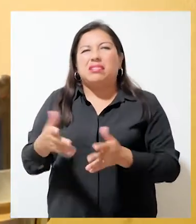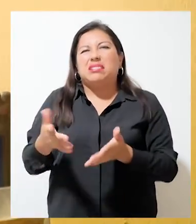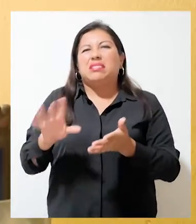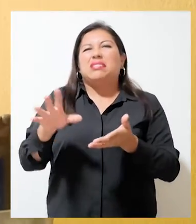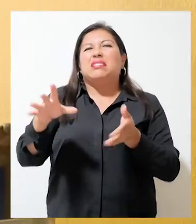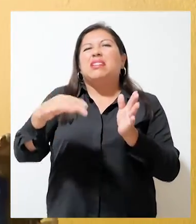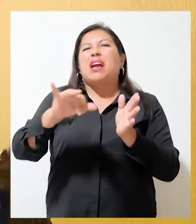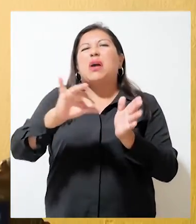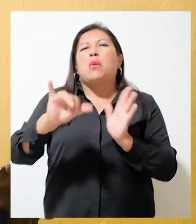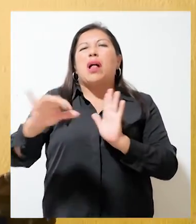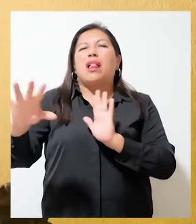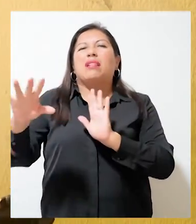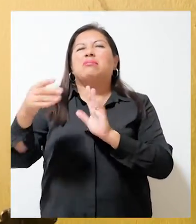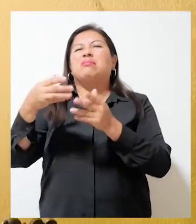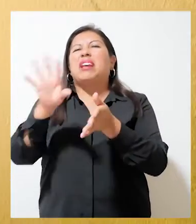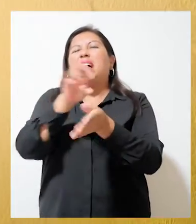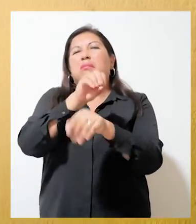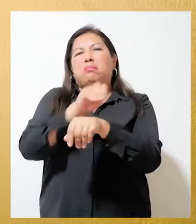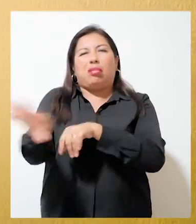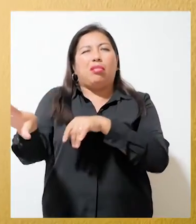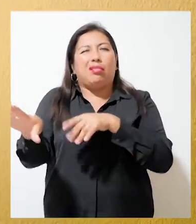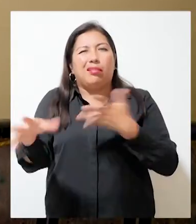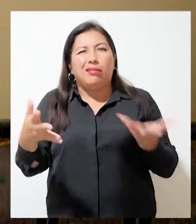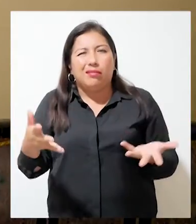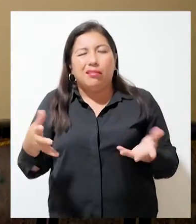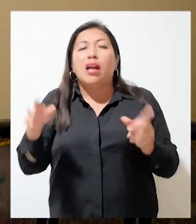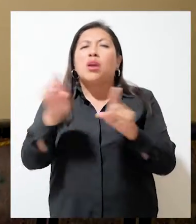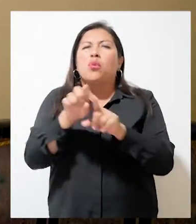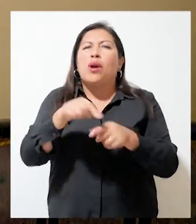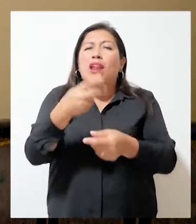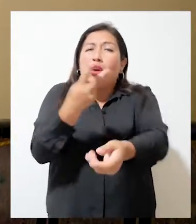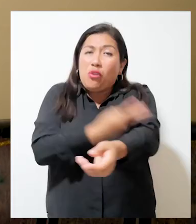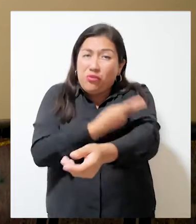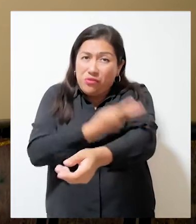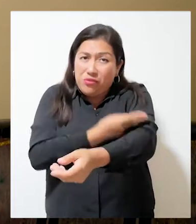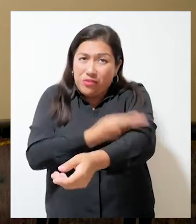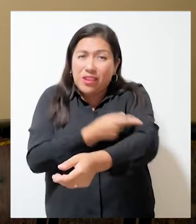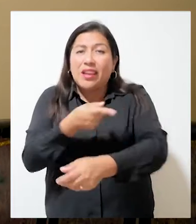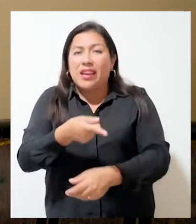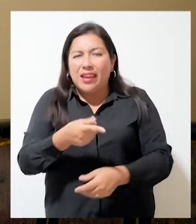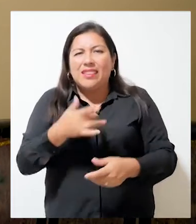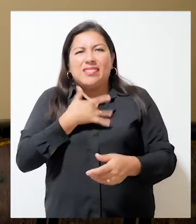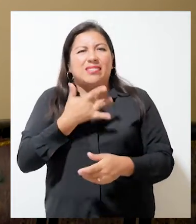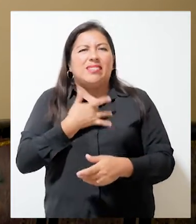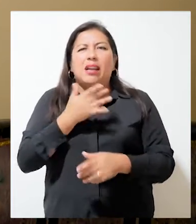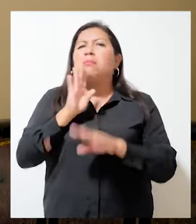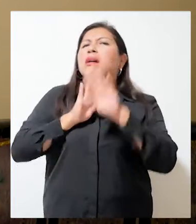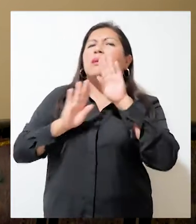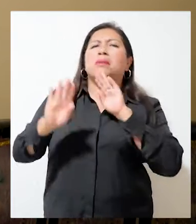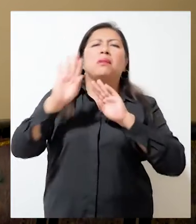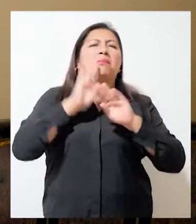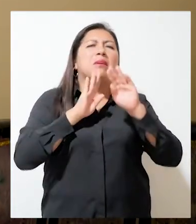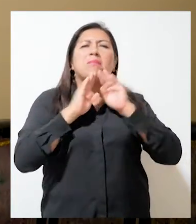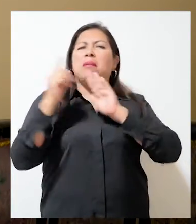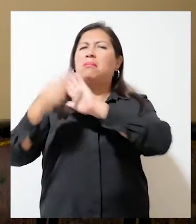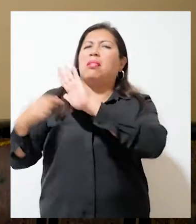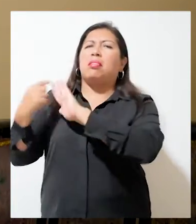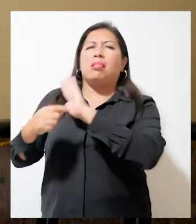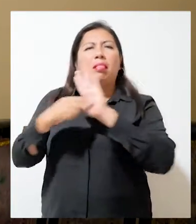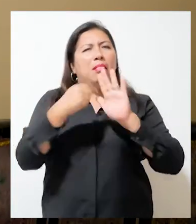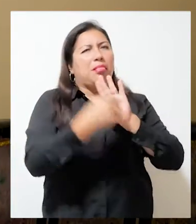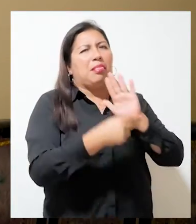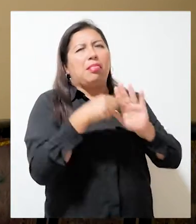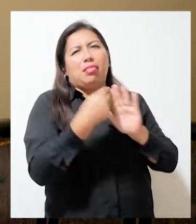Por algo que nos contagiamos. Entonces, la ovejita transita en eso, transita en esos